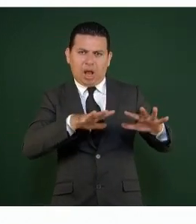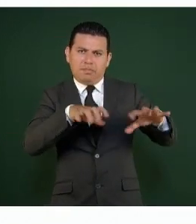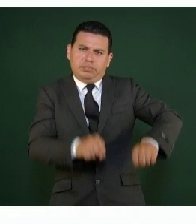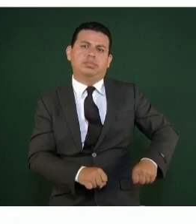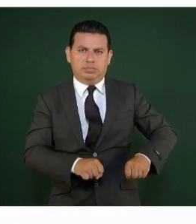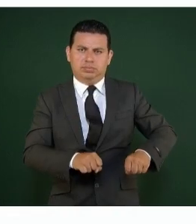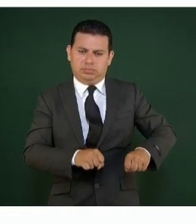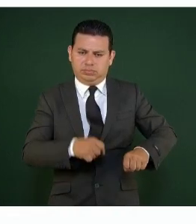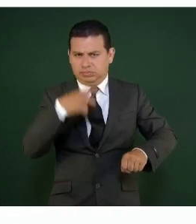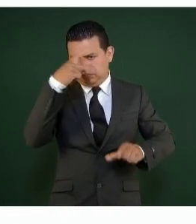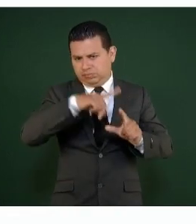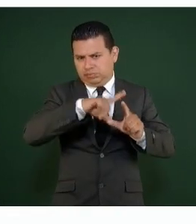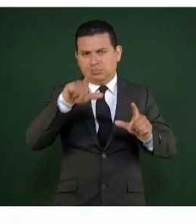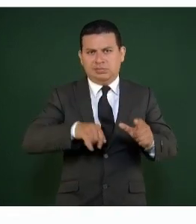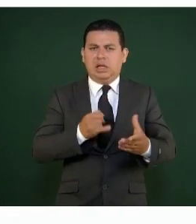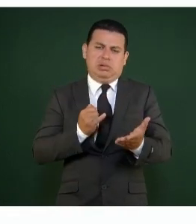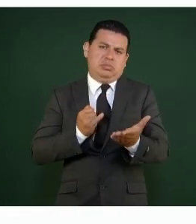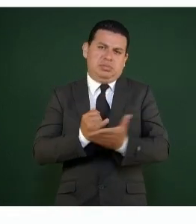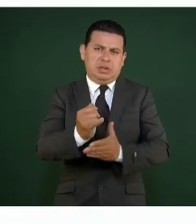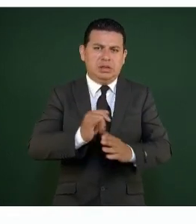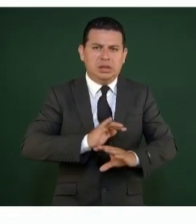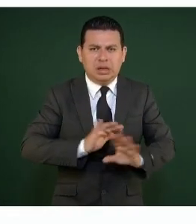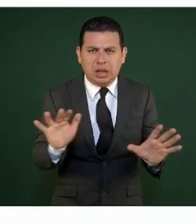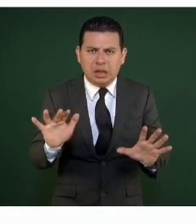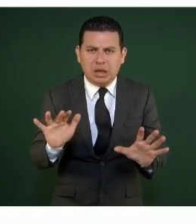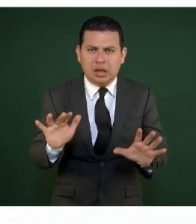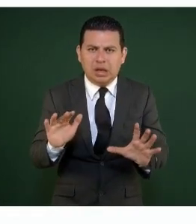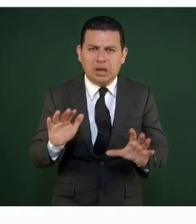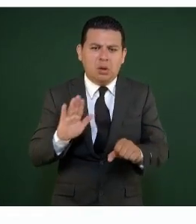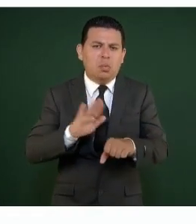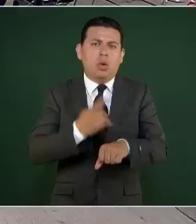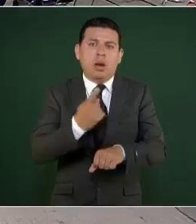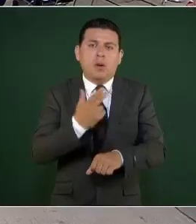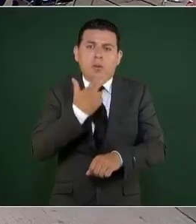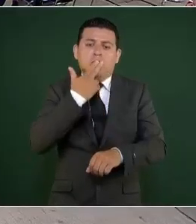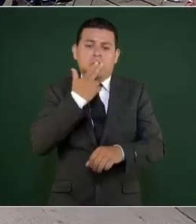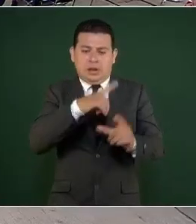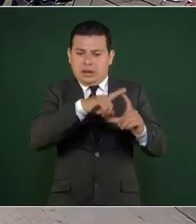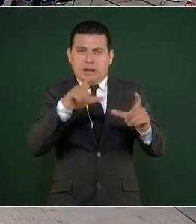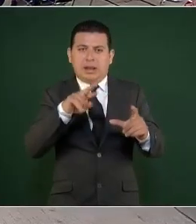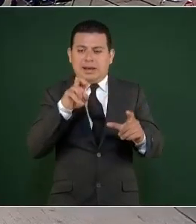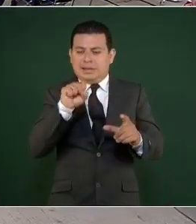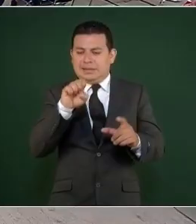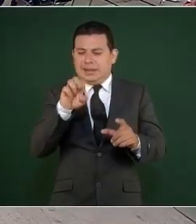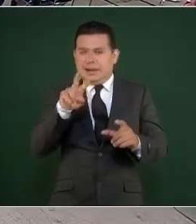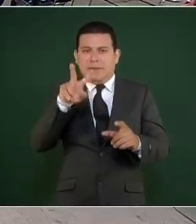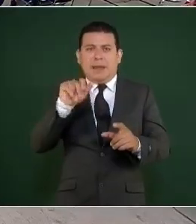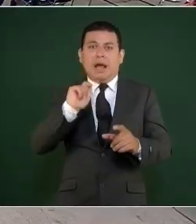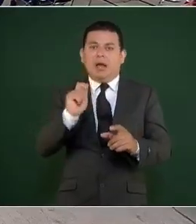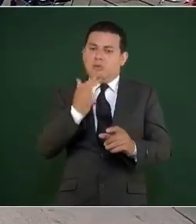¿Y por qué tomamos la decisión de dejarlo como reserva? Todo.